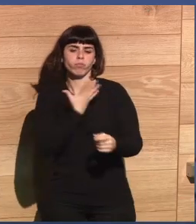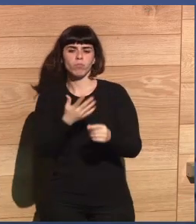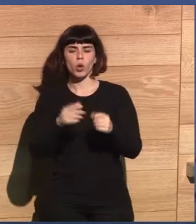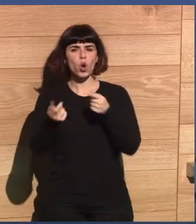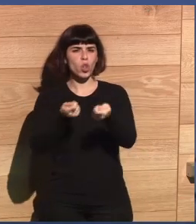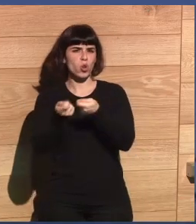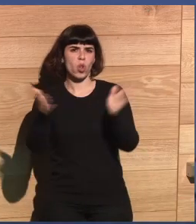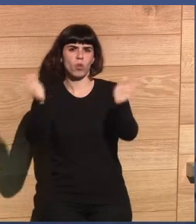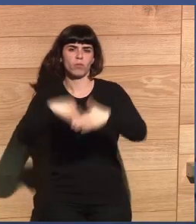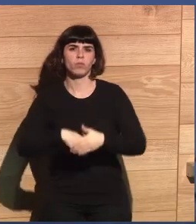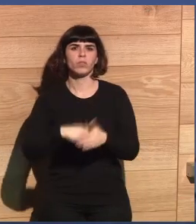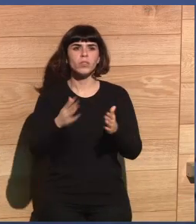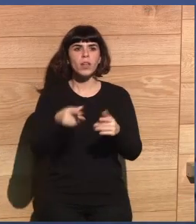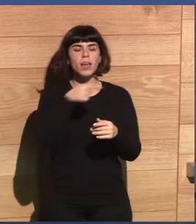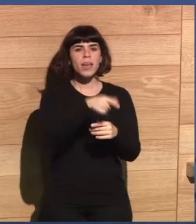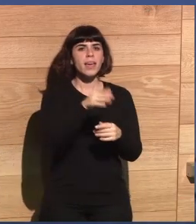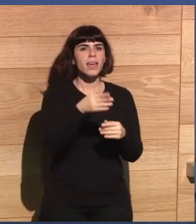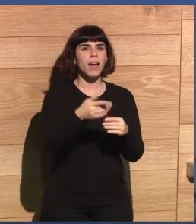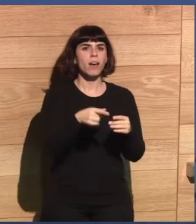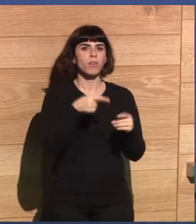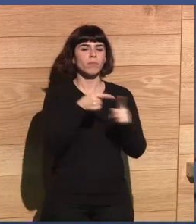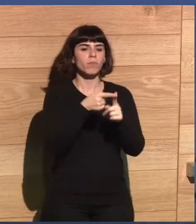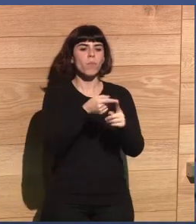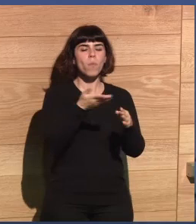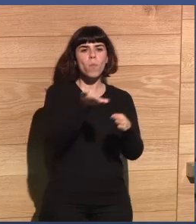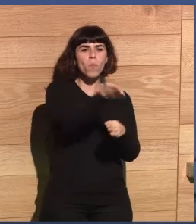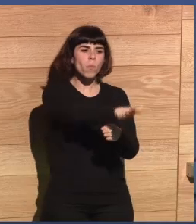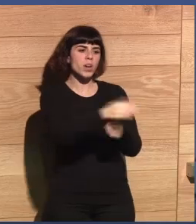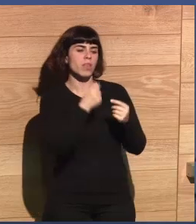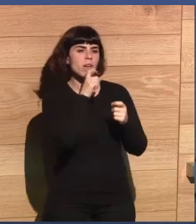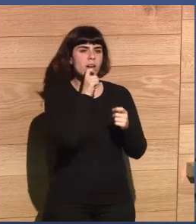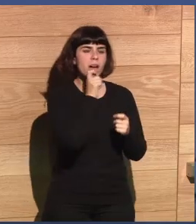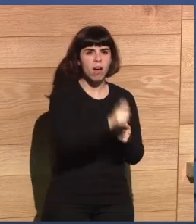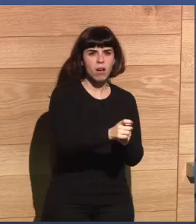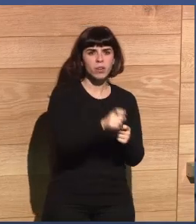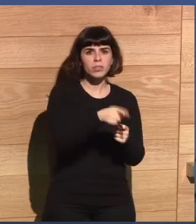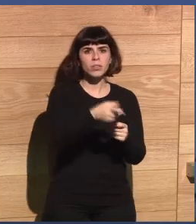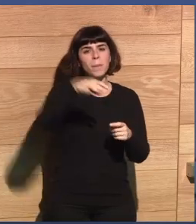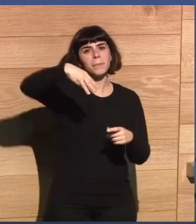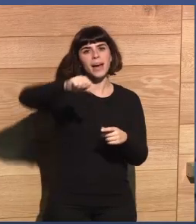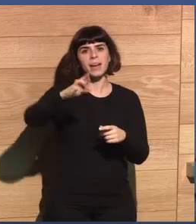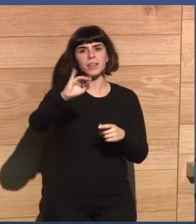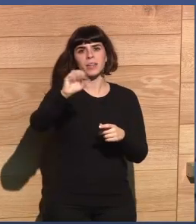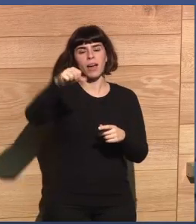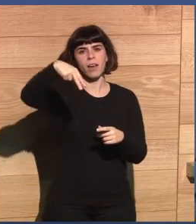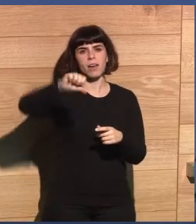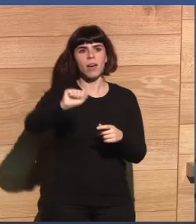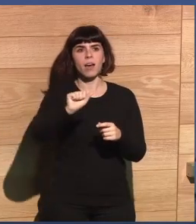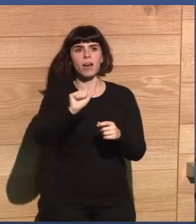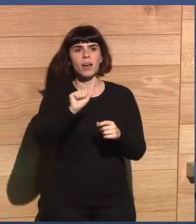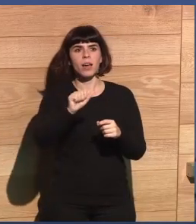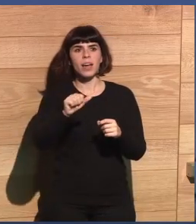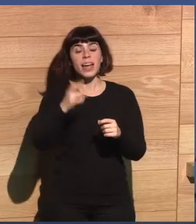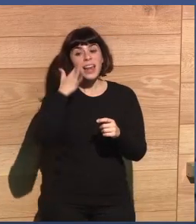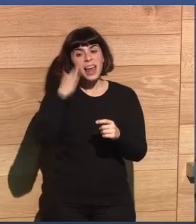en la cárcel y amenazarla con ser condenada a muerte, no logró que Mariana delatara a nadie. Así que, aunque estaba secretamente enamorado de